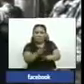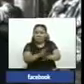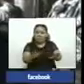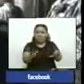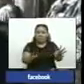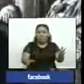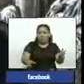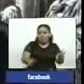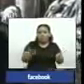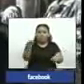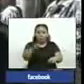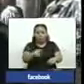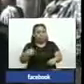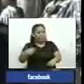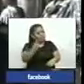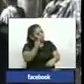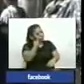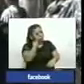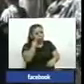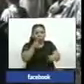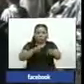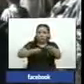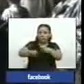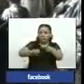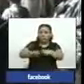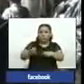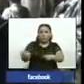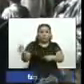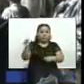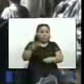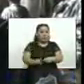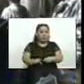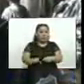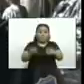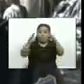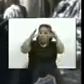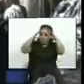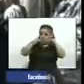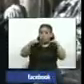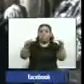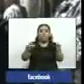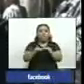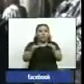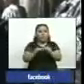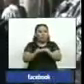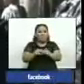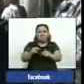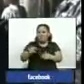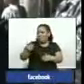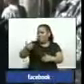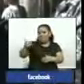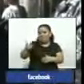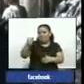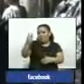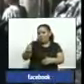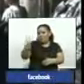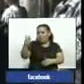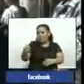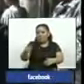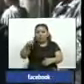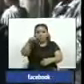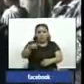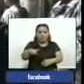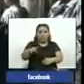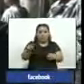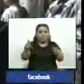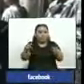mantenemos la presencia, tendremos presencia en horas nocturnas, como lo hemos estado haciendo en todos estos días, durante todas